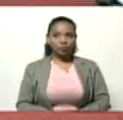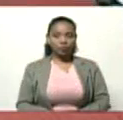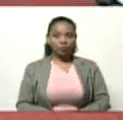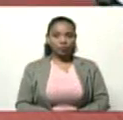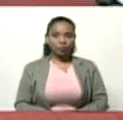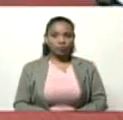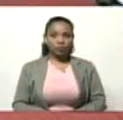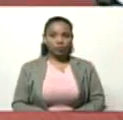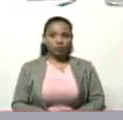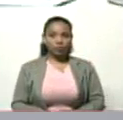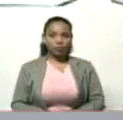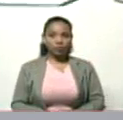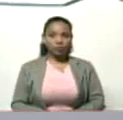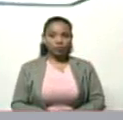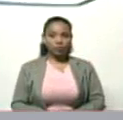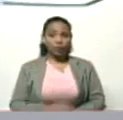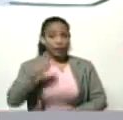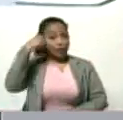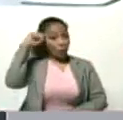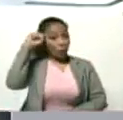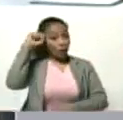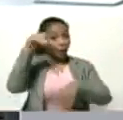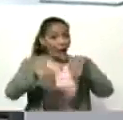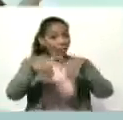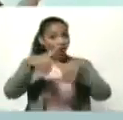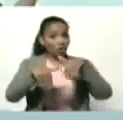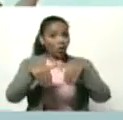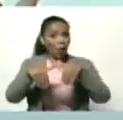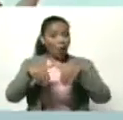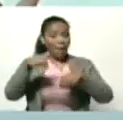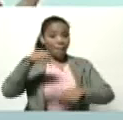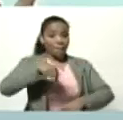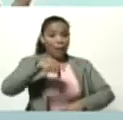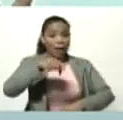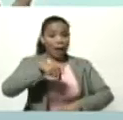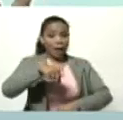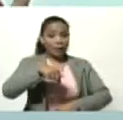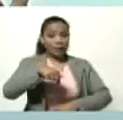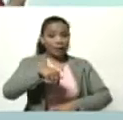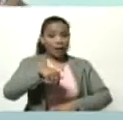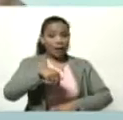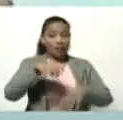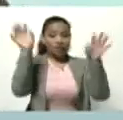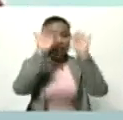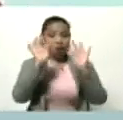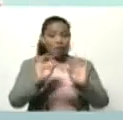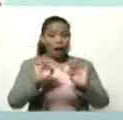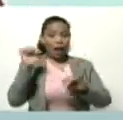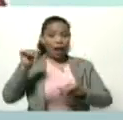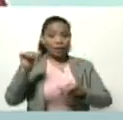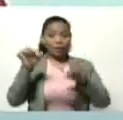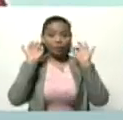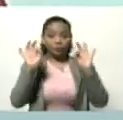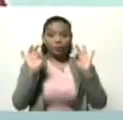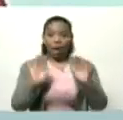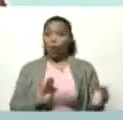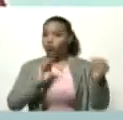Revisar qué otra cosa. Bueno, recuerden que el voto para esta fase es exactamente